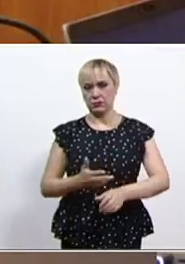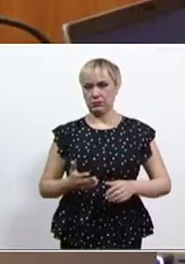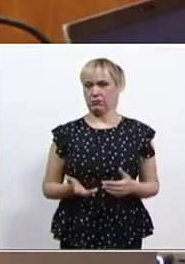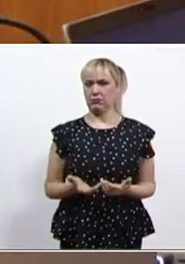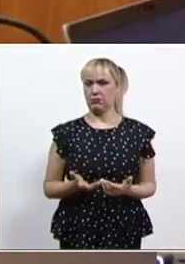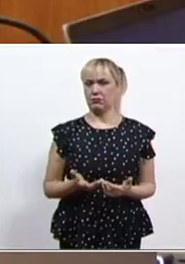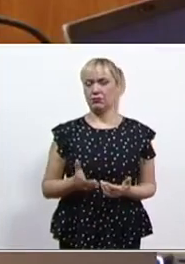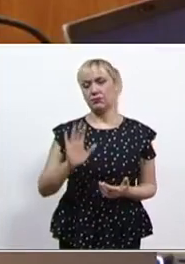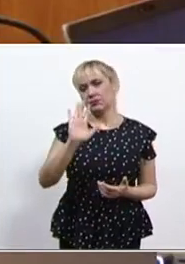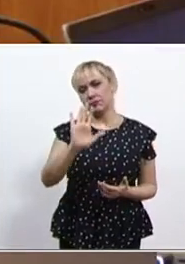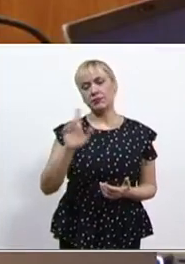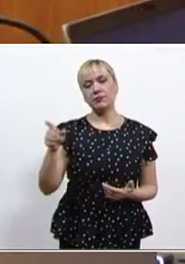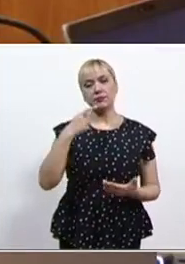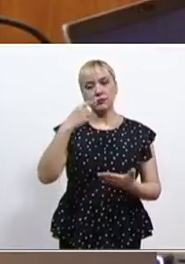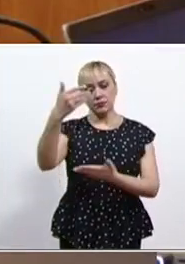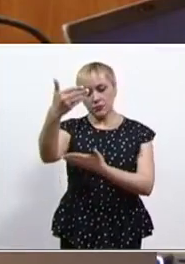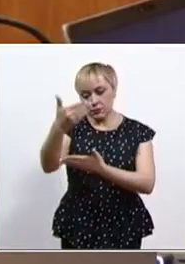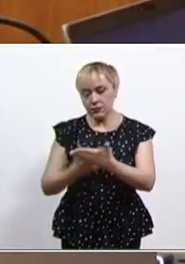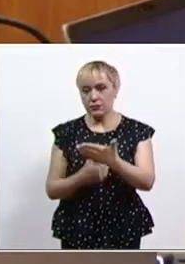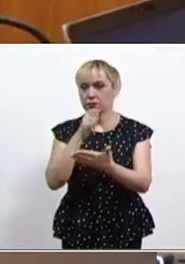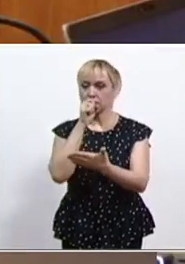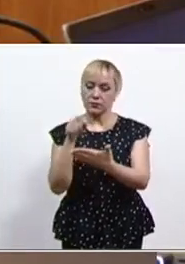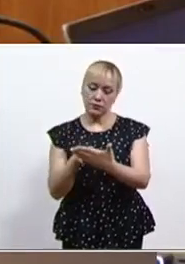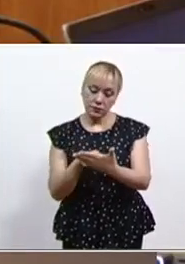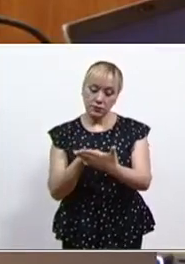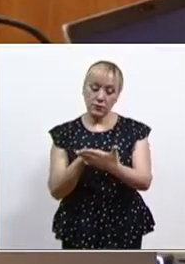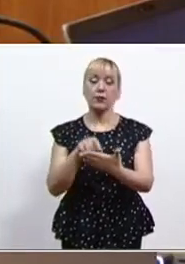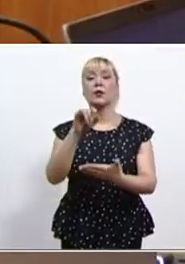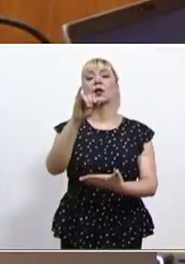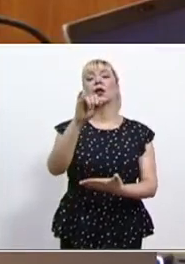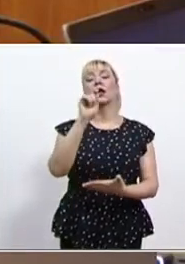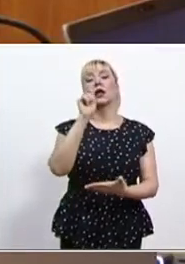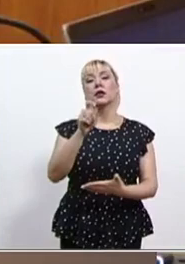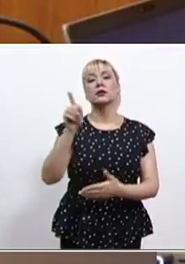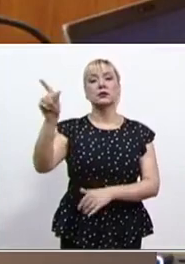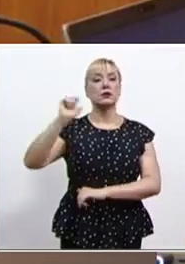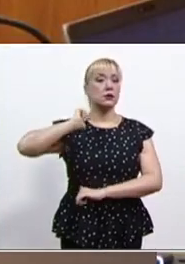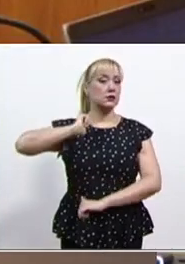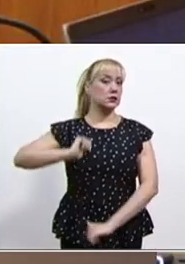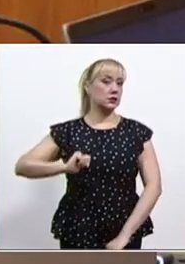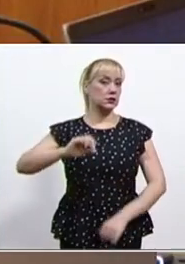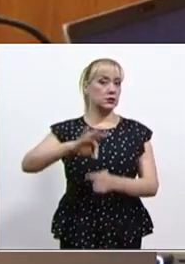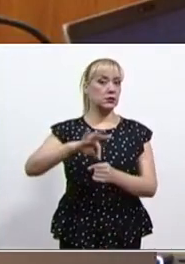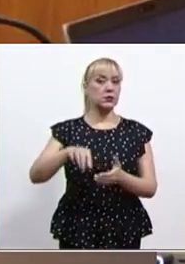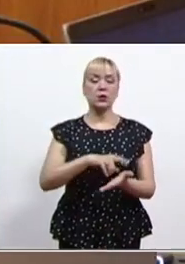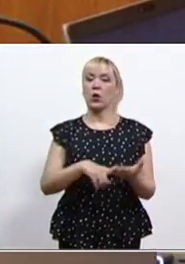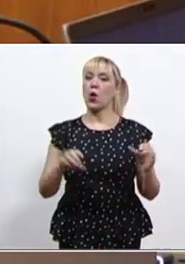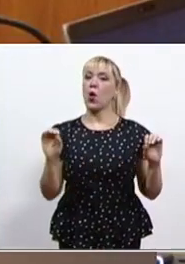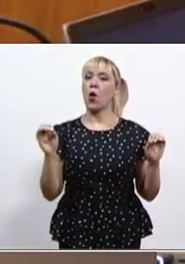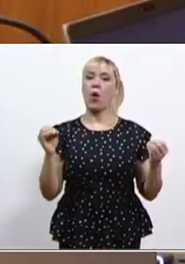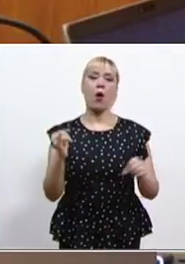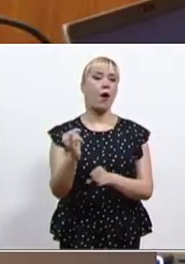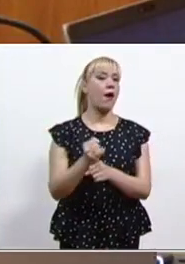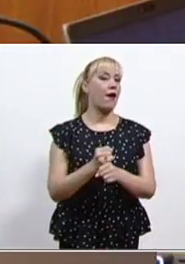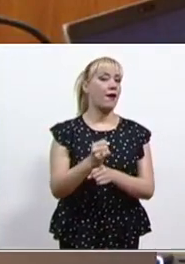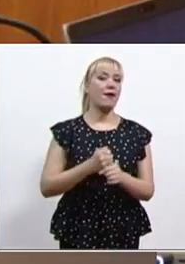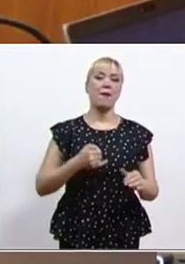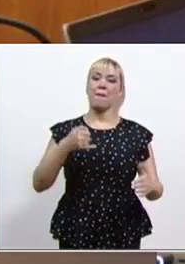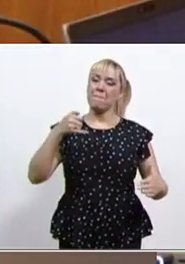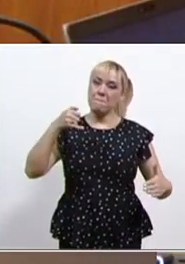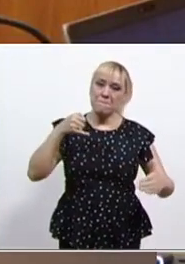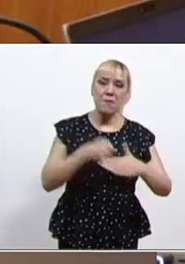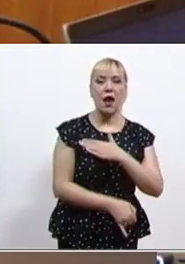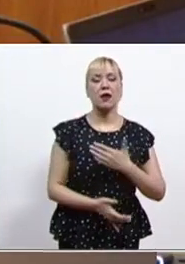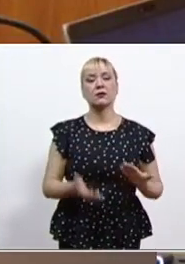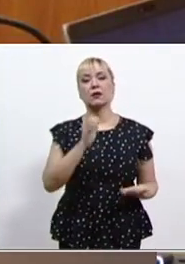Ello porque de las constancias del procedimiento sancionador se observa que la autoridad administrativa electoral no fue exhaustiva en la investigación de los hechos